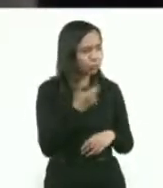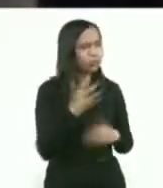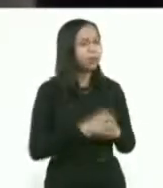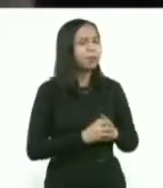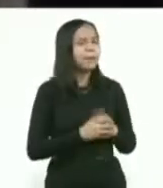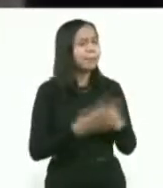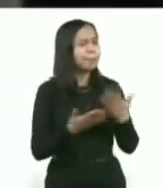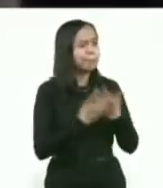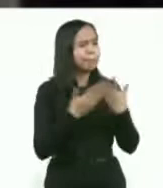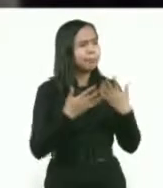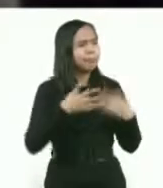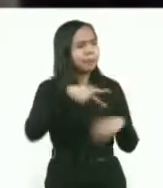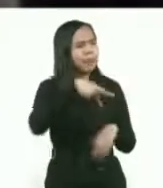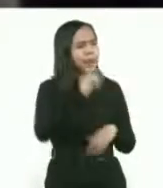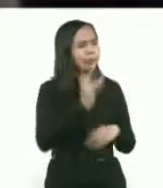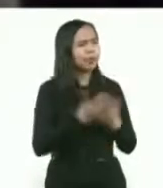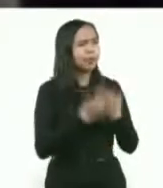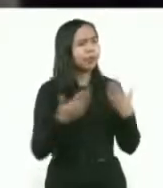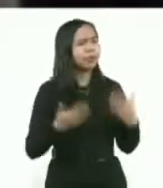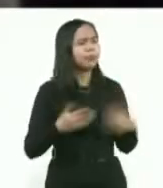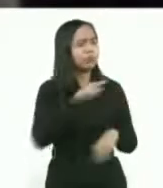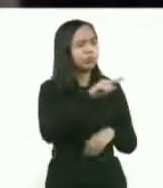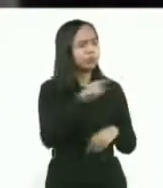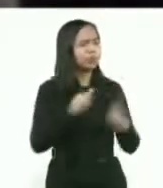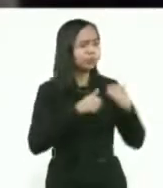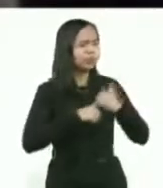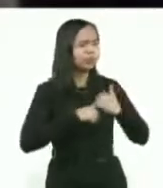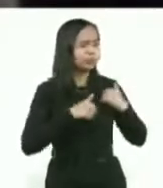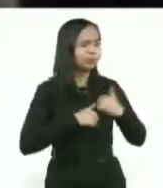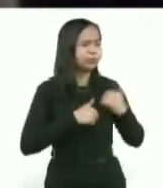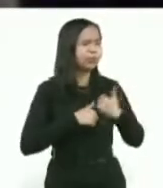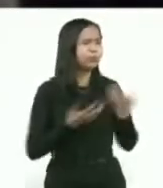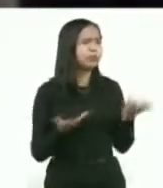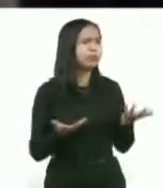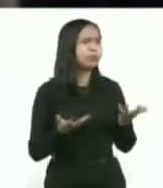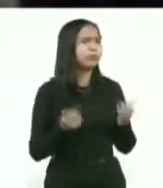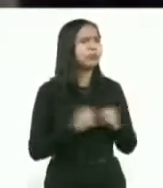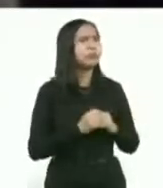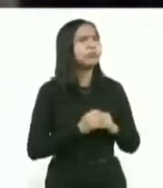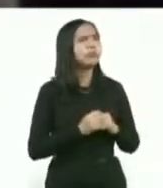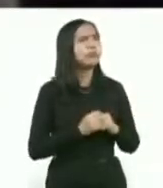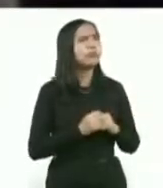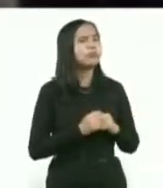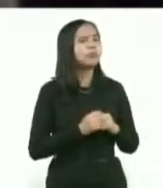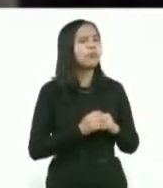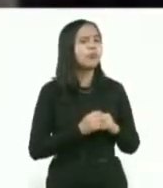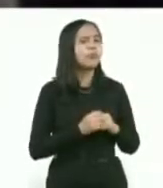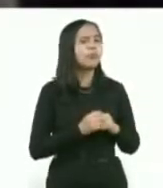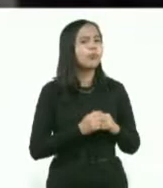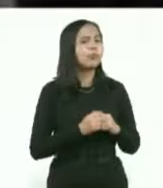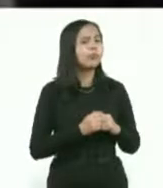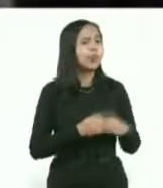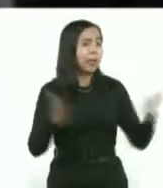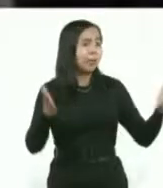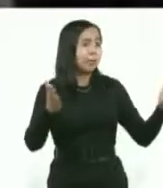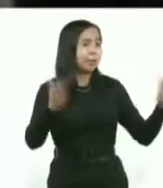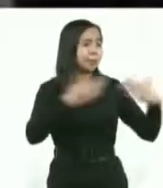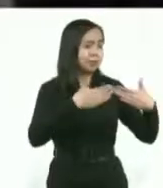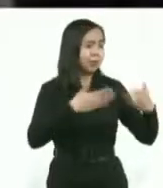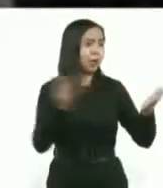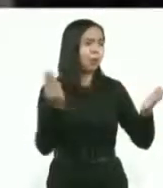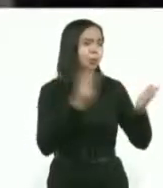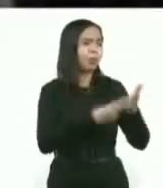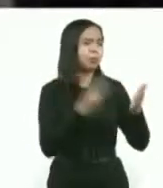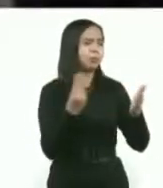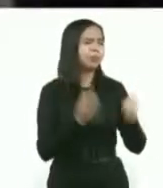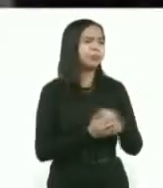el margen que ustedes tienen como autoridad, ¿a partir de cuándo entonces ya podría generarse una sanción de